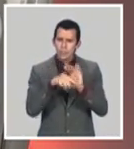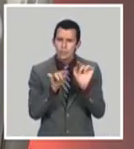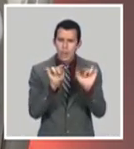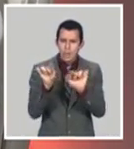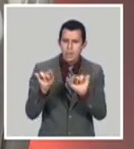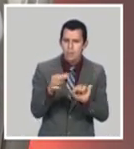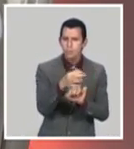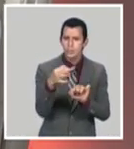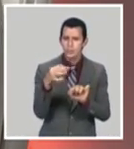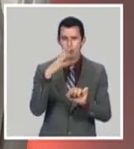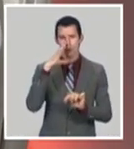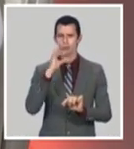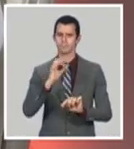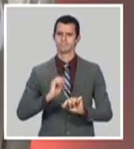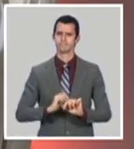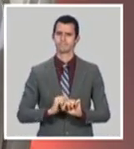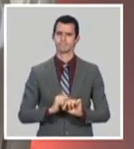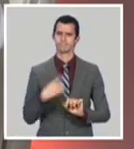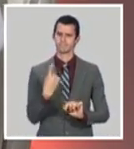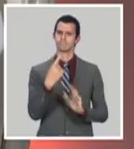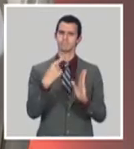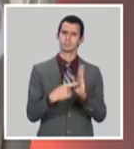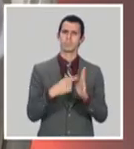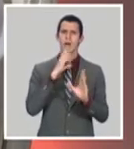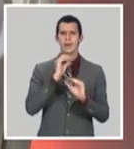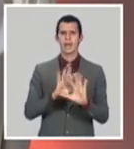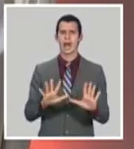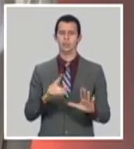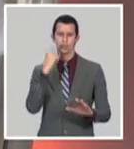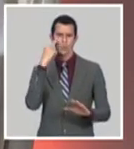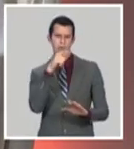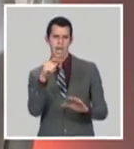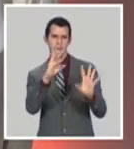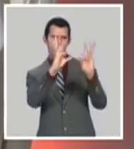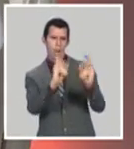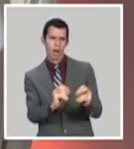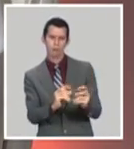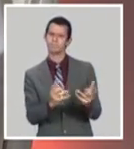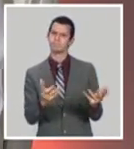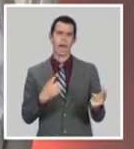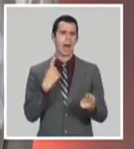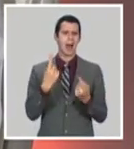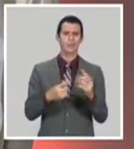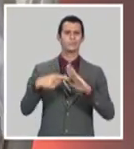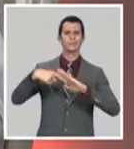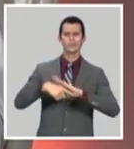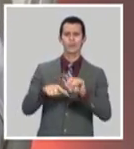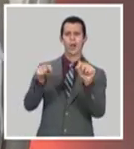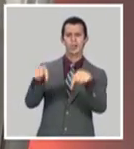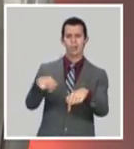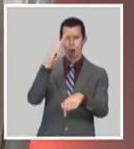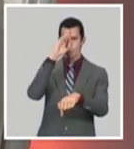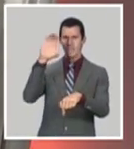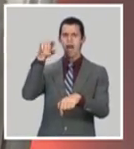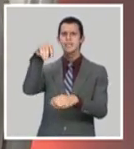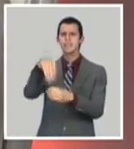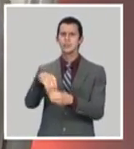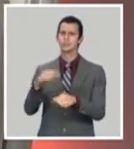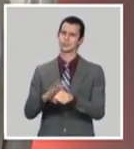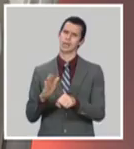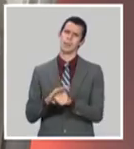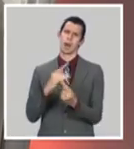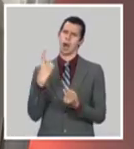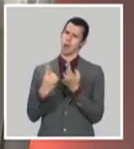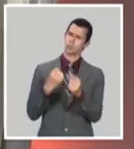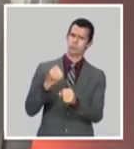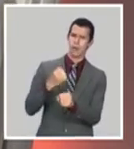evaluamos por detrás cuando no se logró cumplir bien. Y hemos sido muy flexibles cada vez que podemos incorporar alguna medida nueva